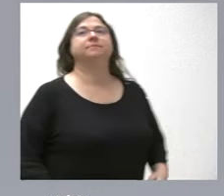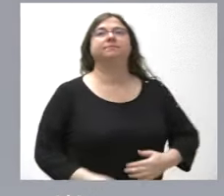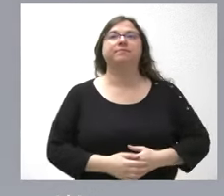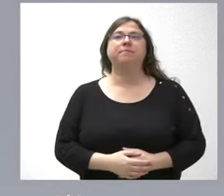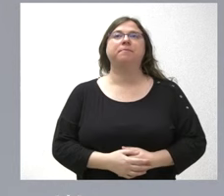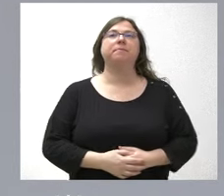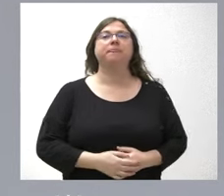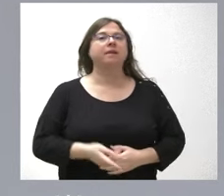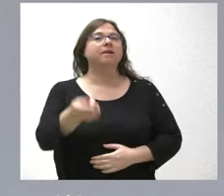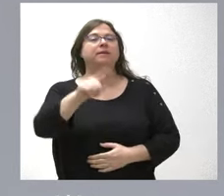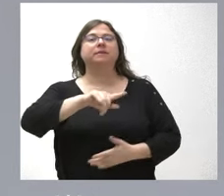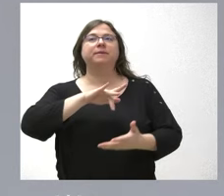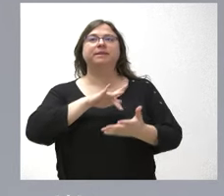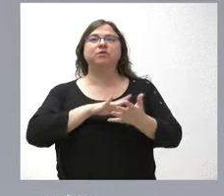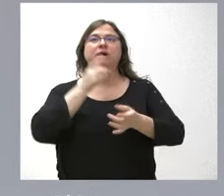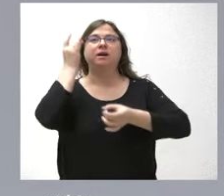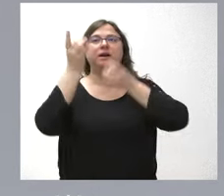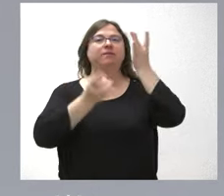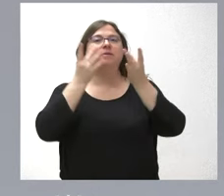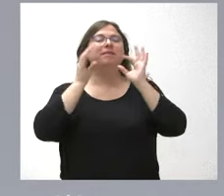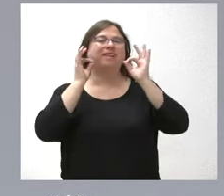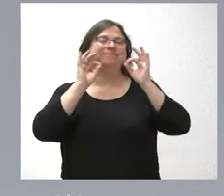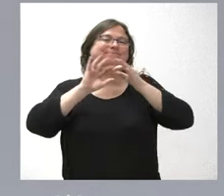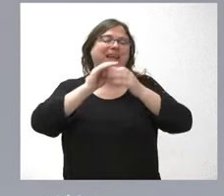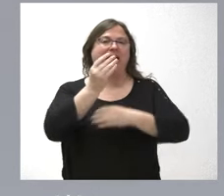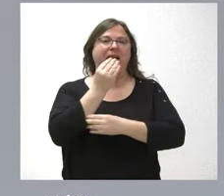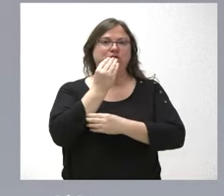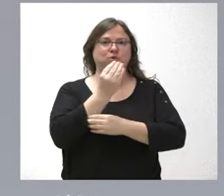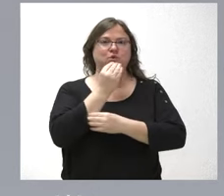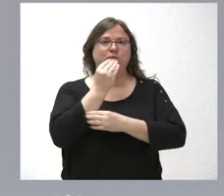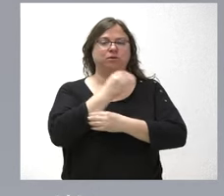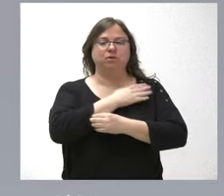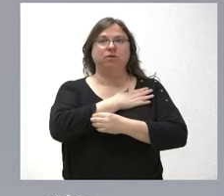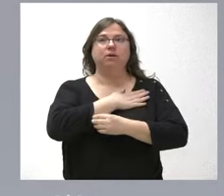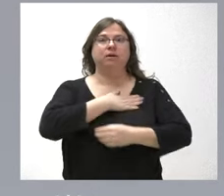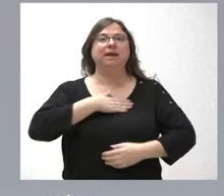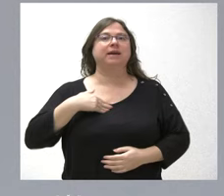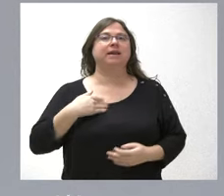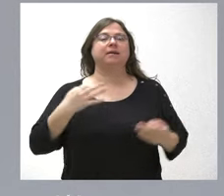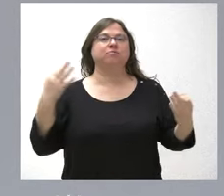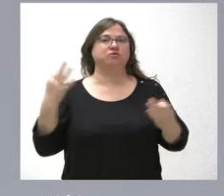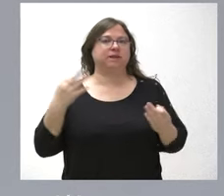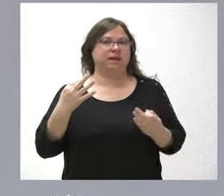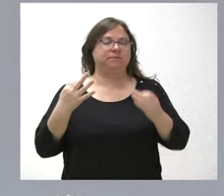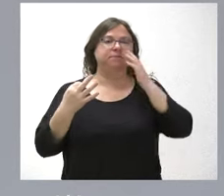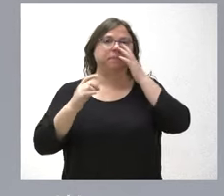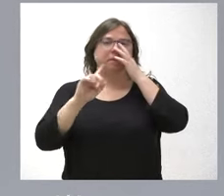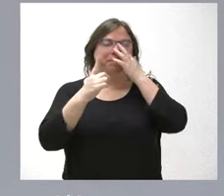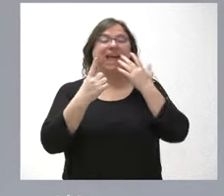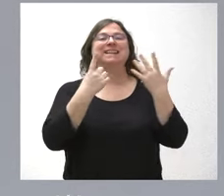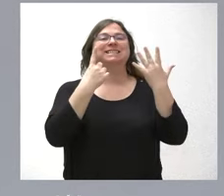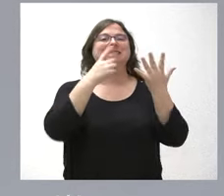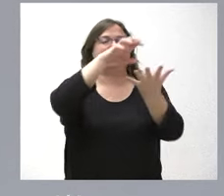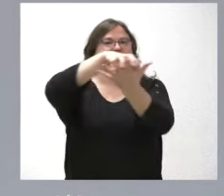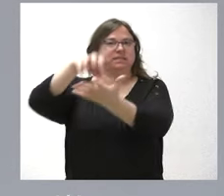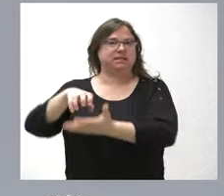una actuación o actividad de carácter gastronómico. Se pretende que al menos haya 6 casetas